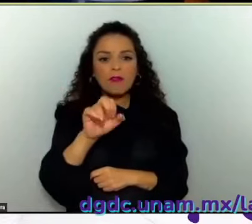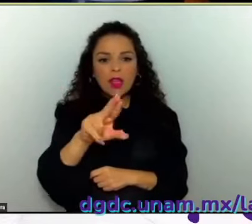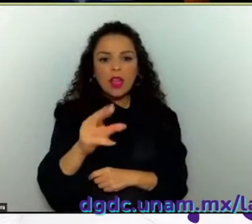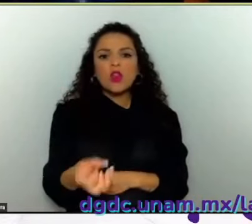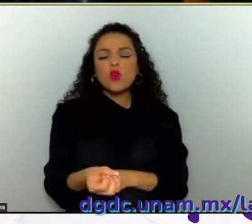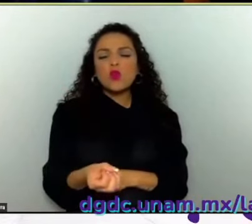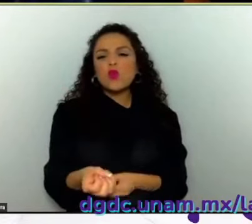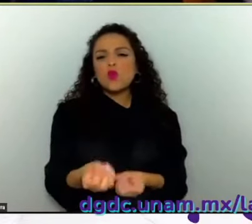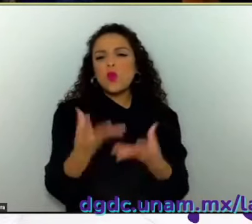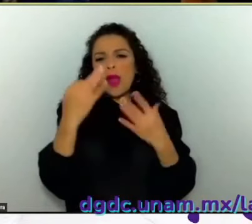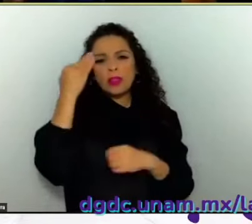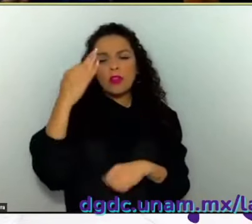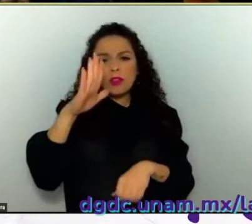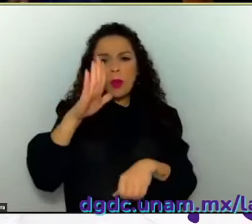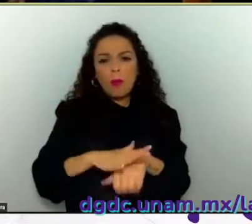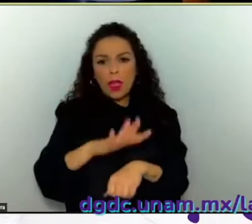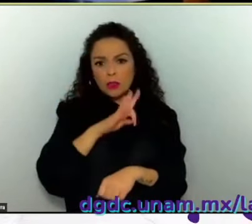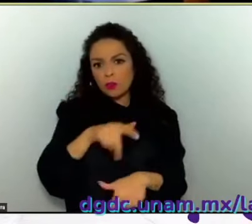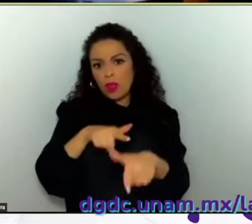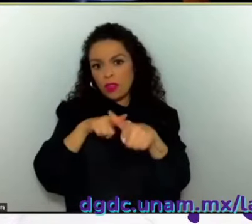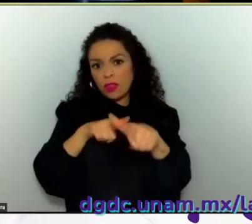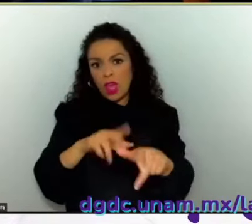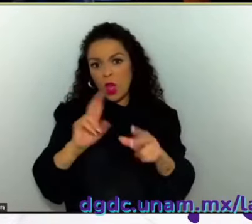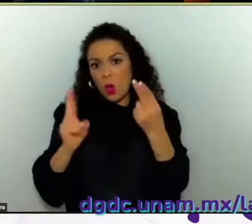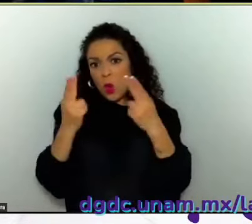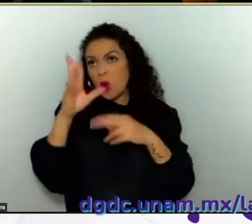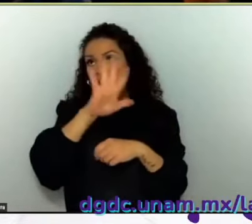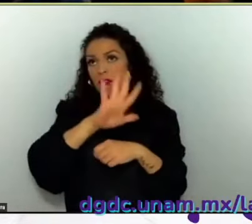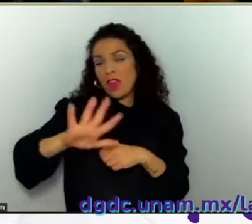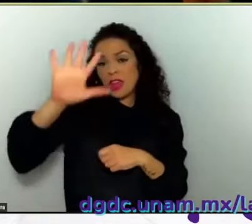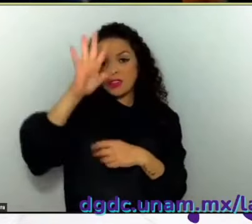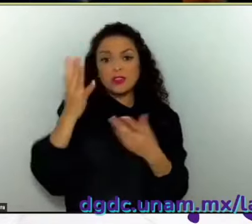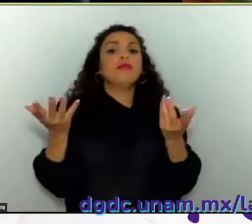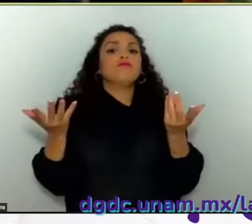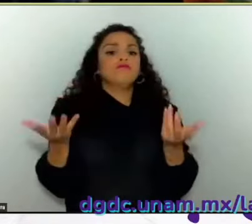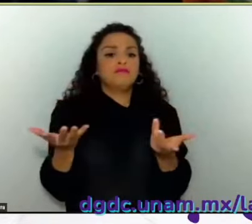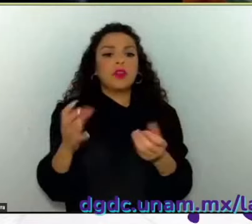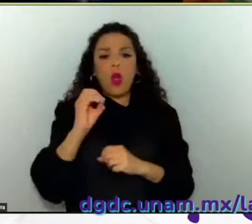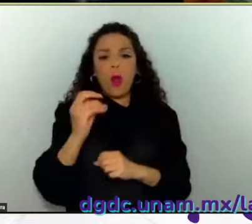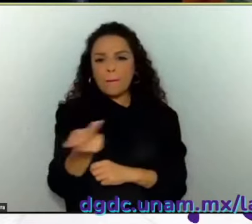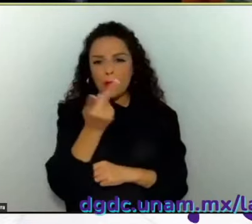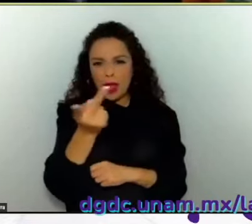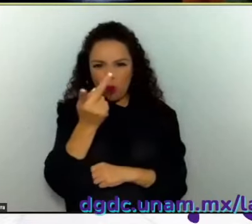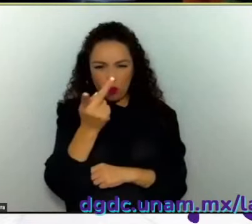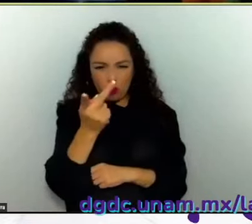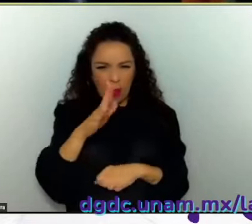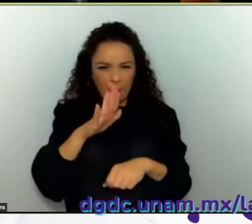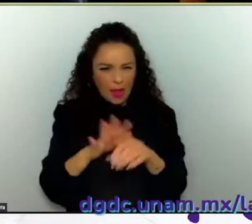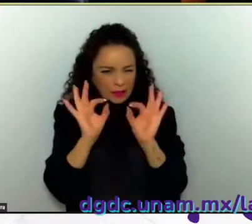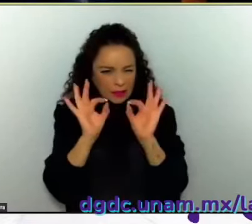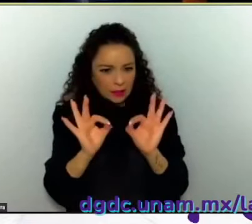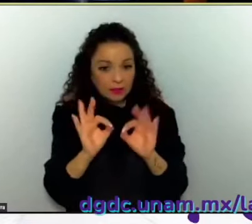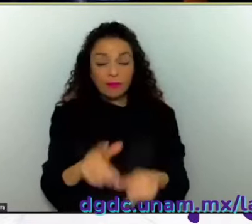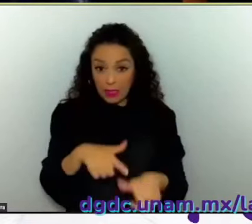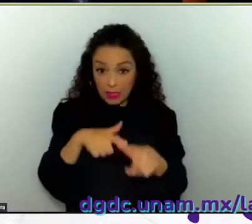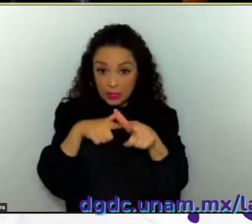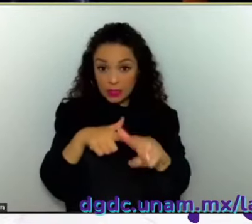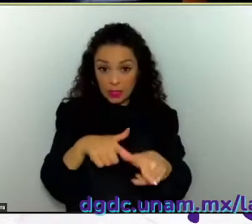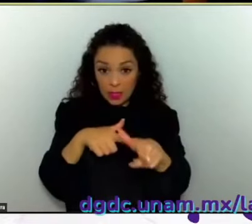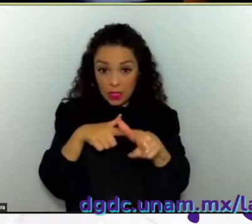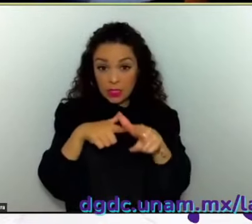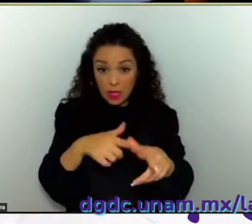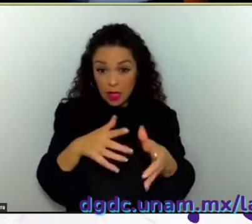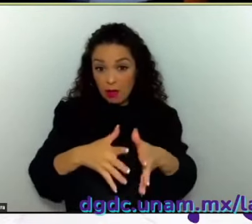durará el universo? O quizás la forma más exacta para hacer la pregunta es si el universo seguirá en expansión de manera ilimitada